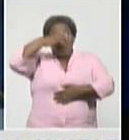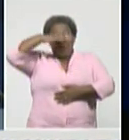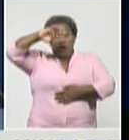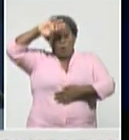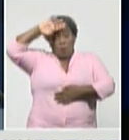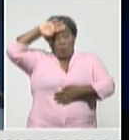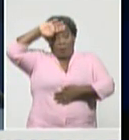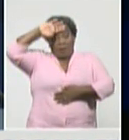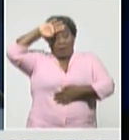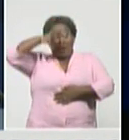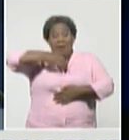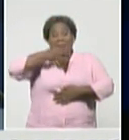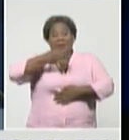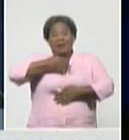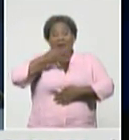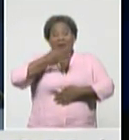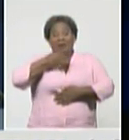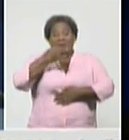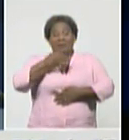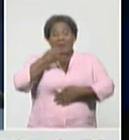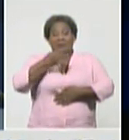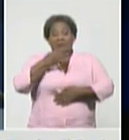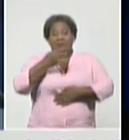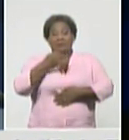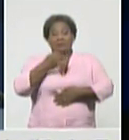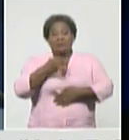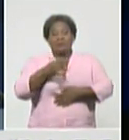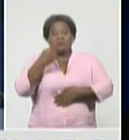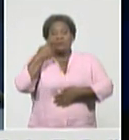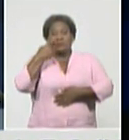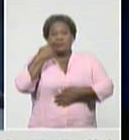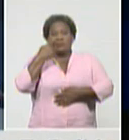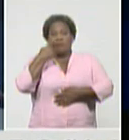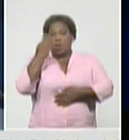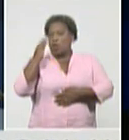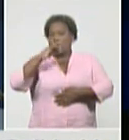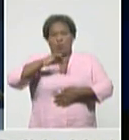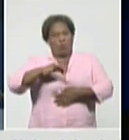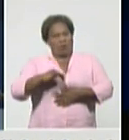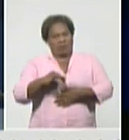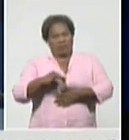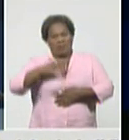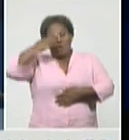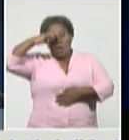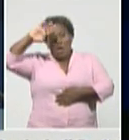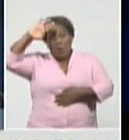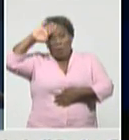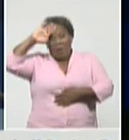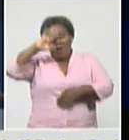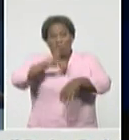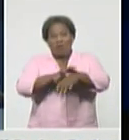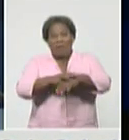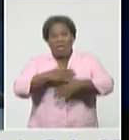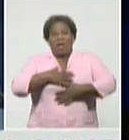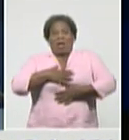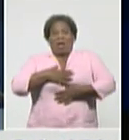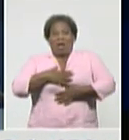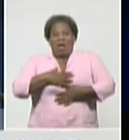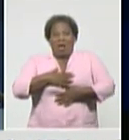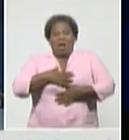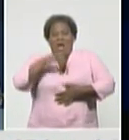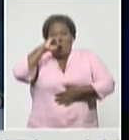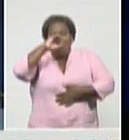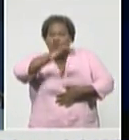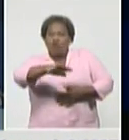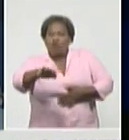informaba que esto no se ha visto hasta el momento, y que generalmente cuando se